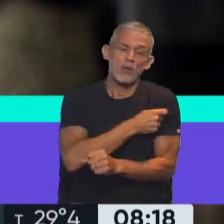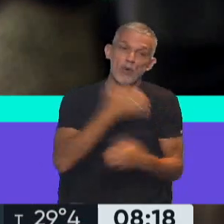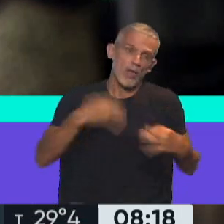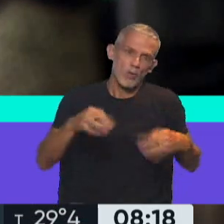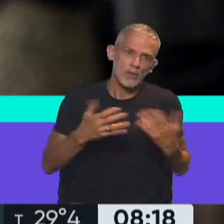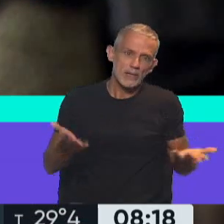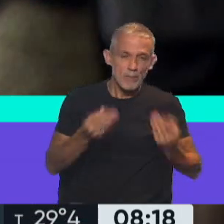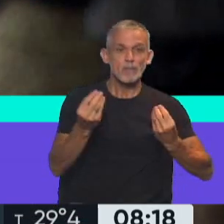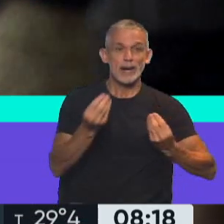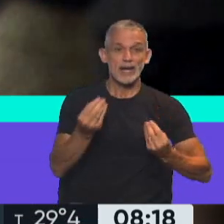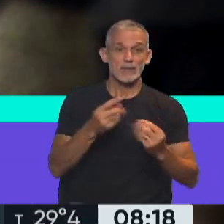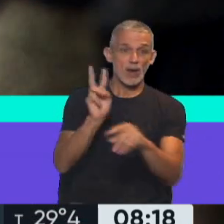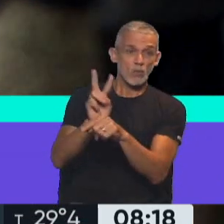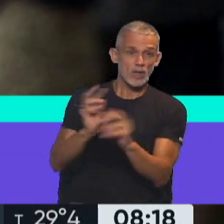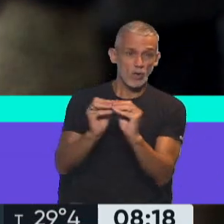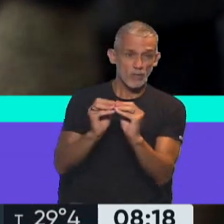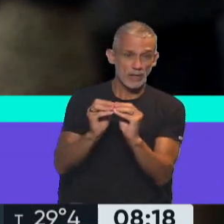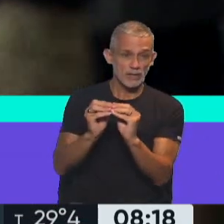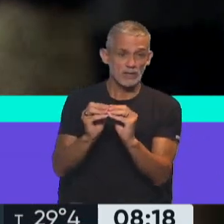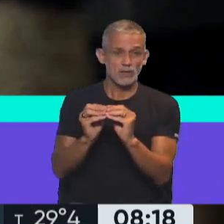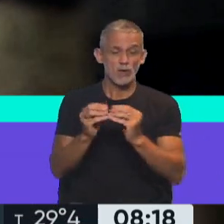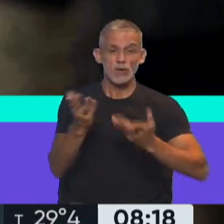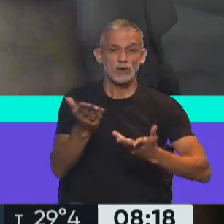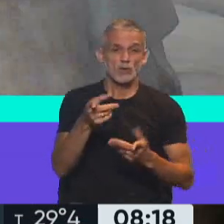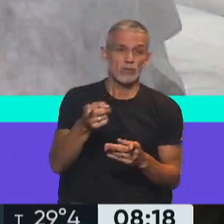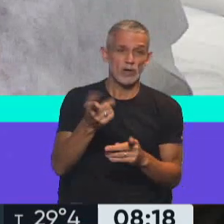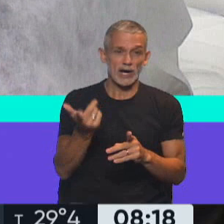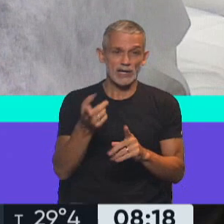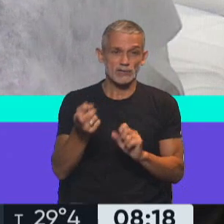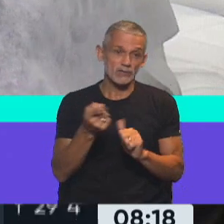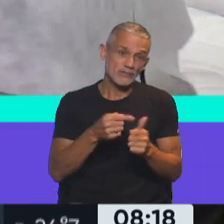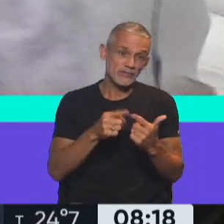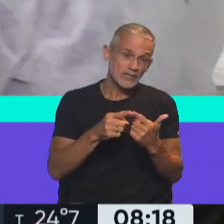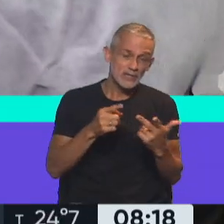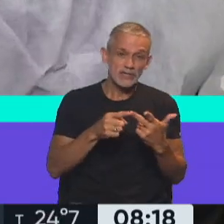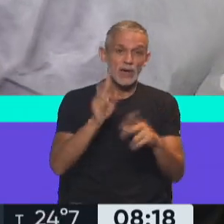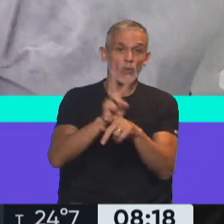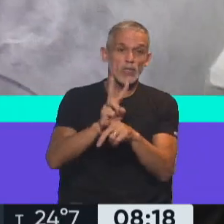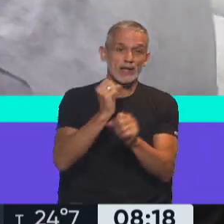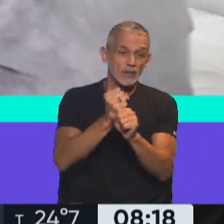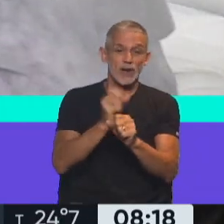vacunado para cuidar a tu compañero de trabajo, cuidar la empresa, cuidar el trabajo y cuidar la producción.